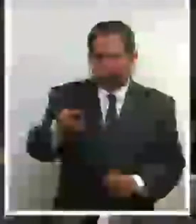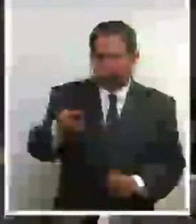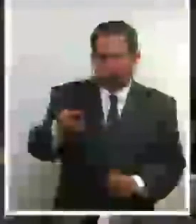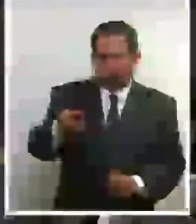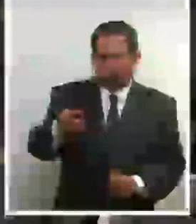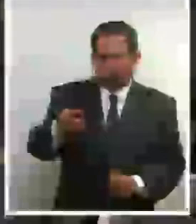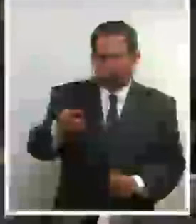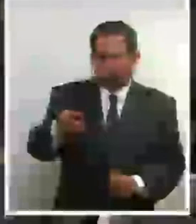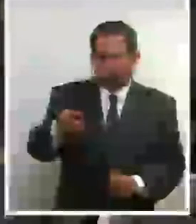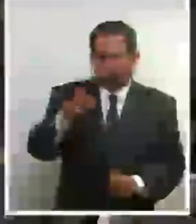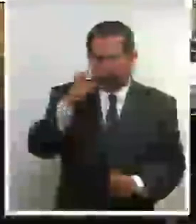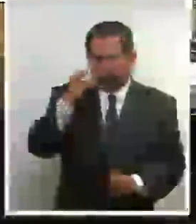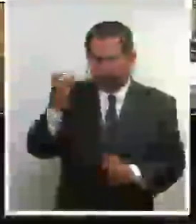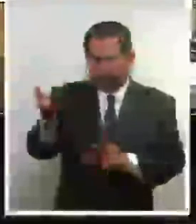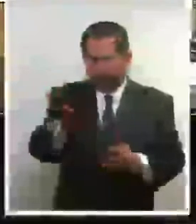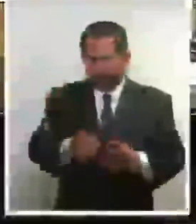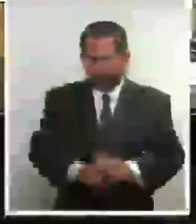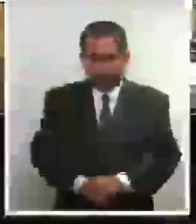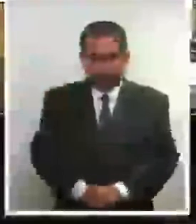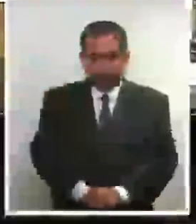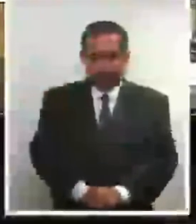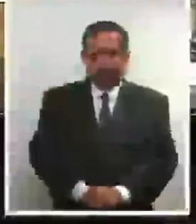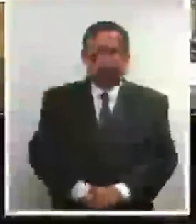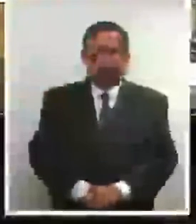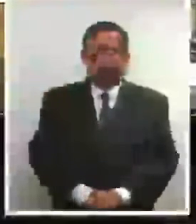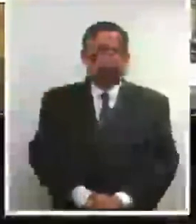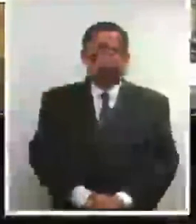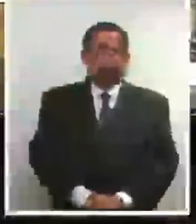Diputado Servando, tiene usted la palabra.